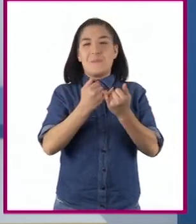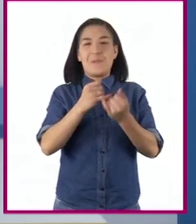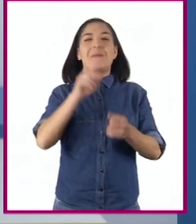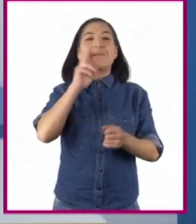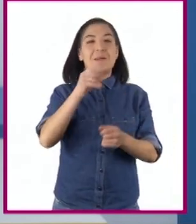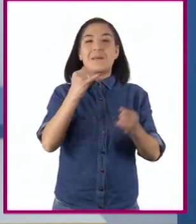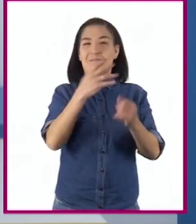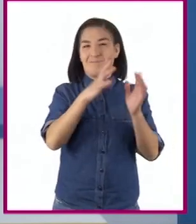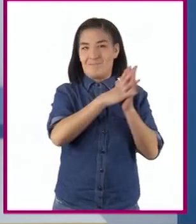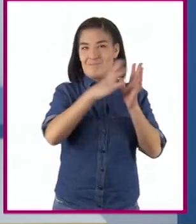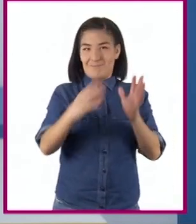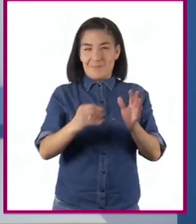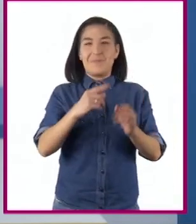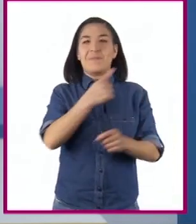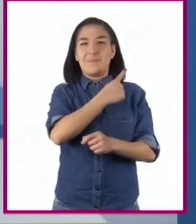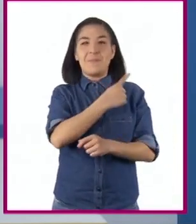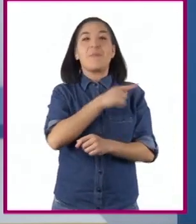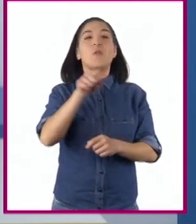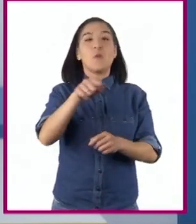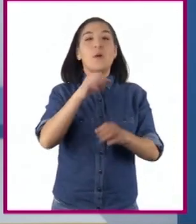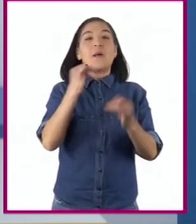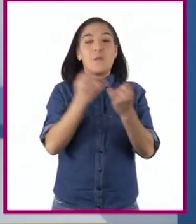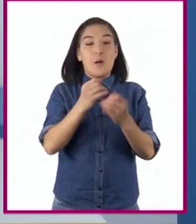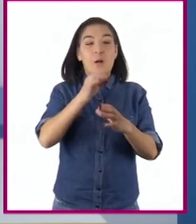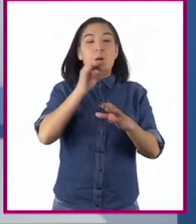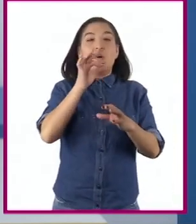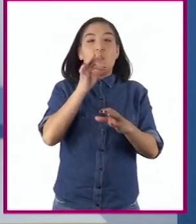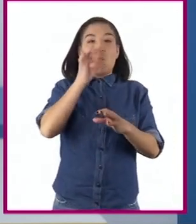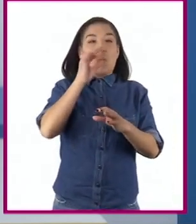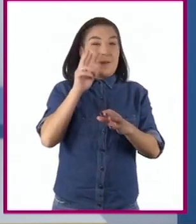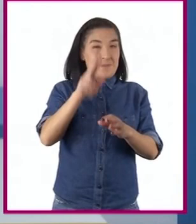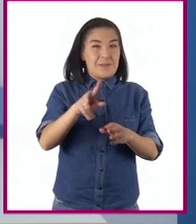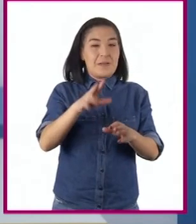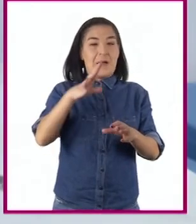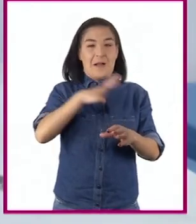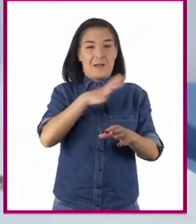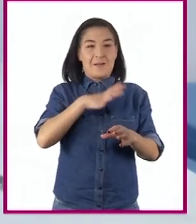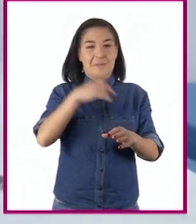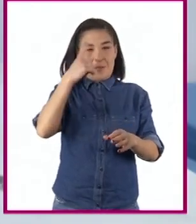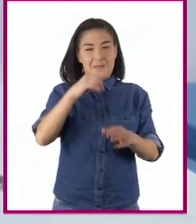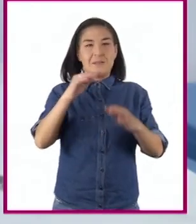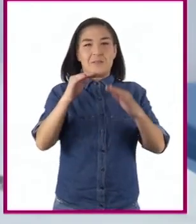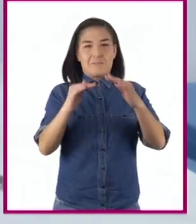aire hasta que tu submarino se sitúe en reposo a la mitad del recipiente.